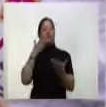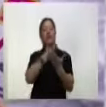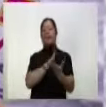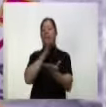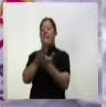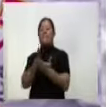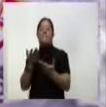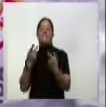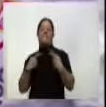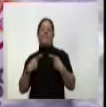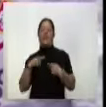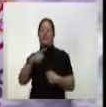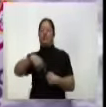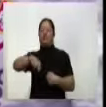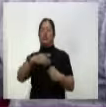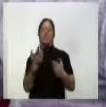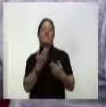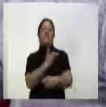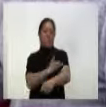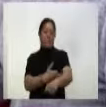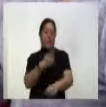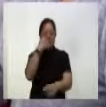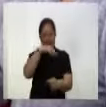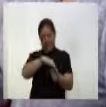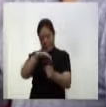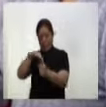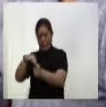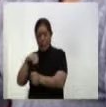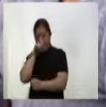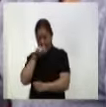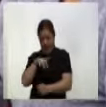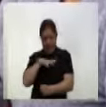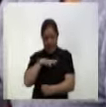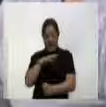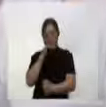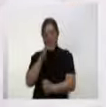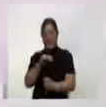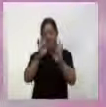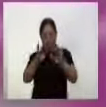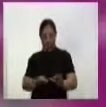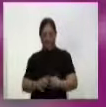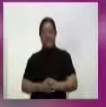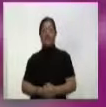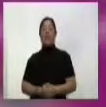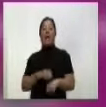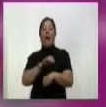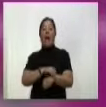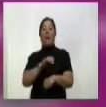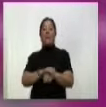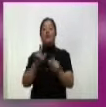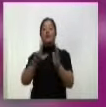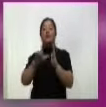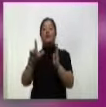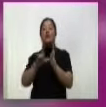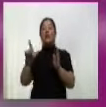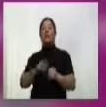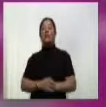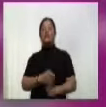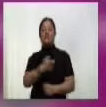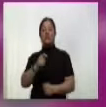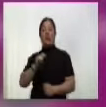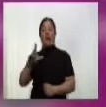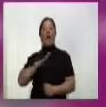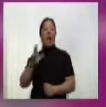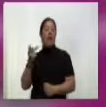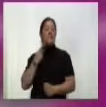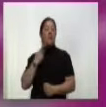esta localidad en busca del voto ciudadano, mismas que acompañó con el siguiente mensaje. Amigos de La Loma Xicoténcatl, con la buena